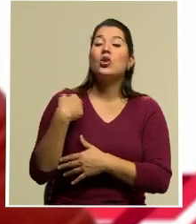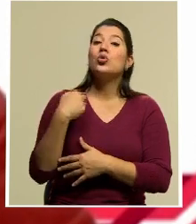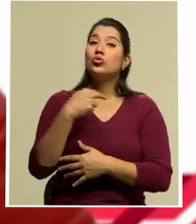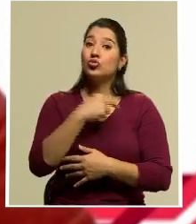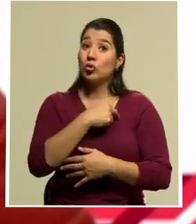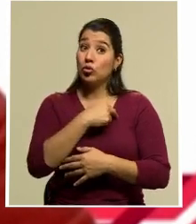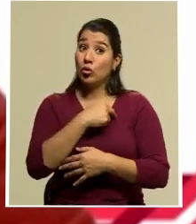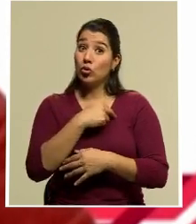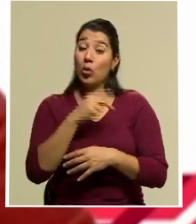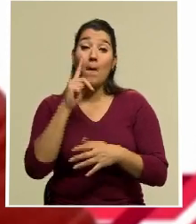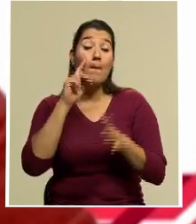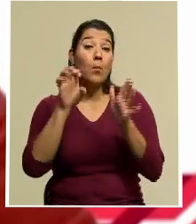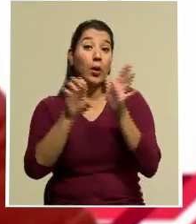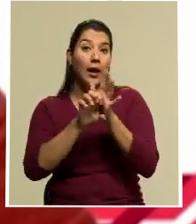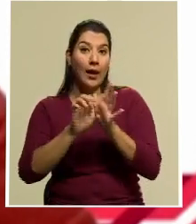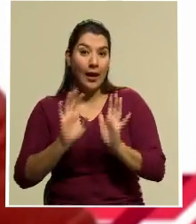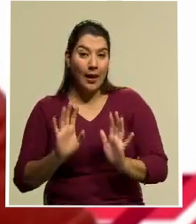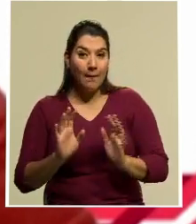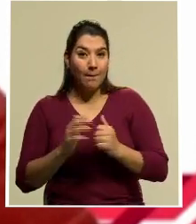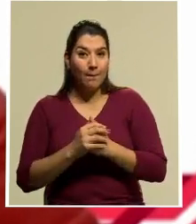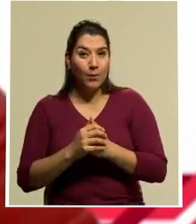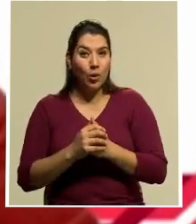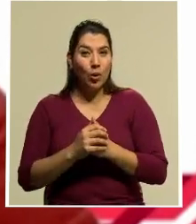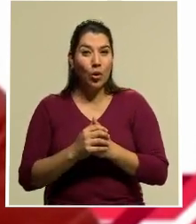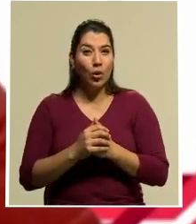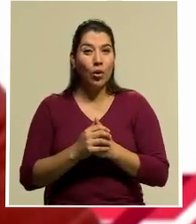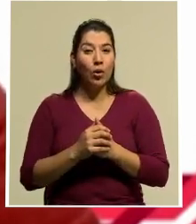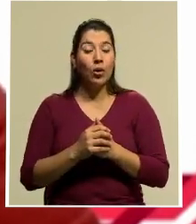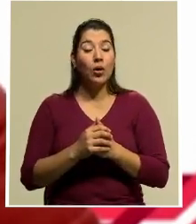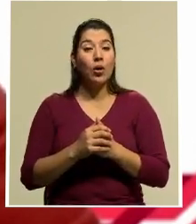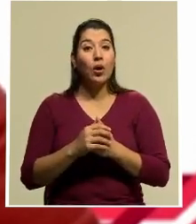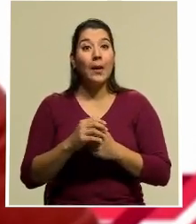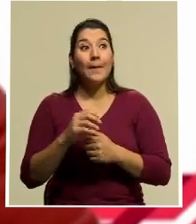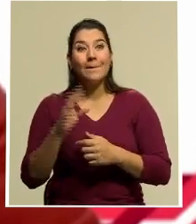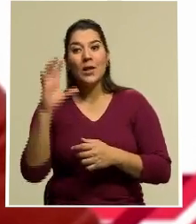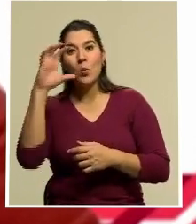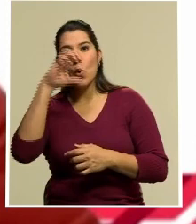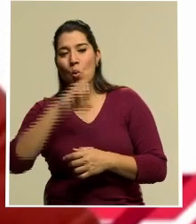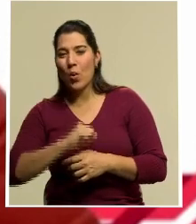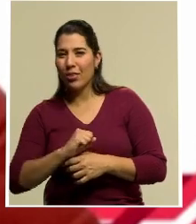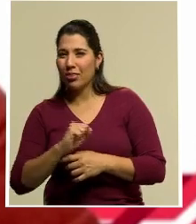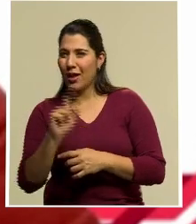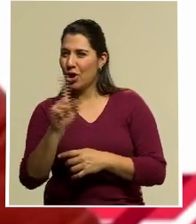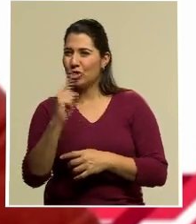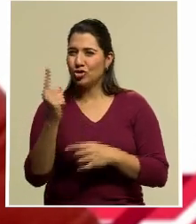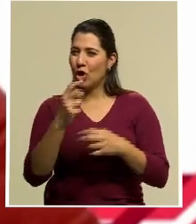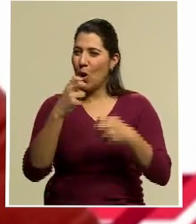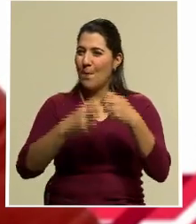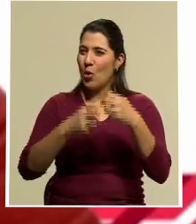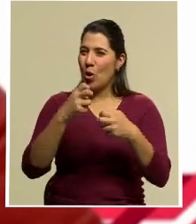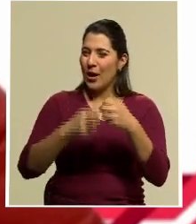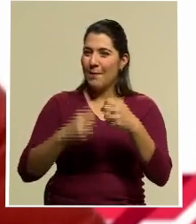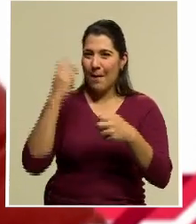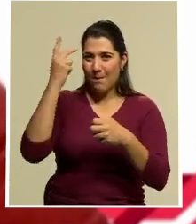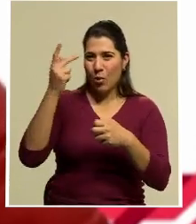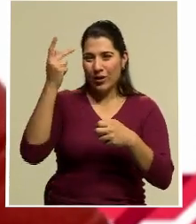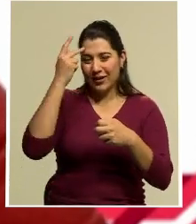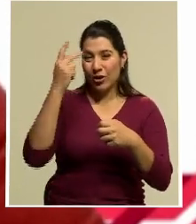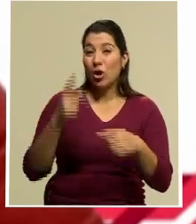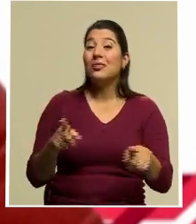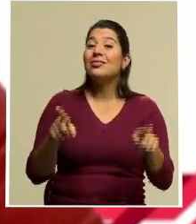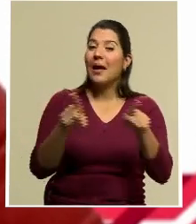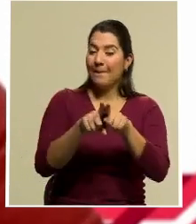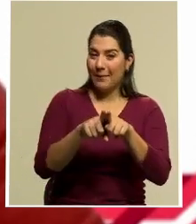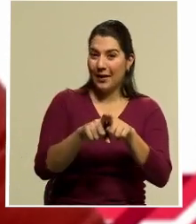tampoco exclusivamente en el sector político, sino que lo que se nos está encendiendo es una